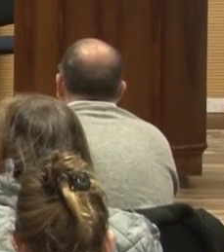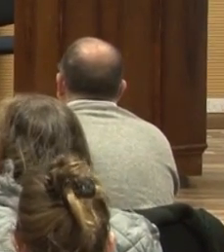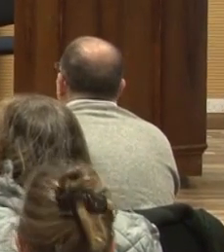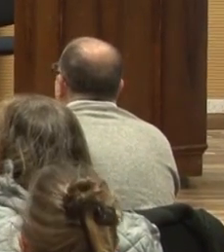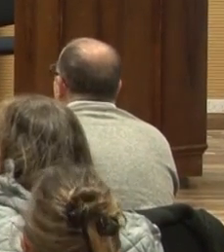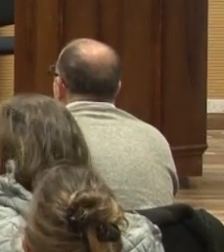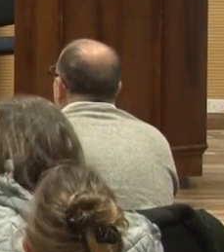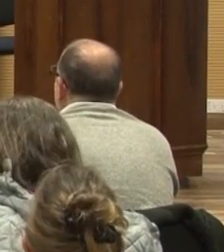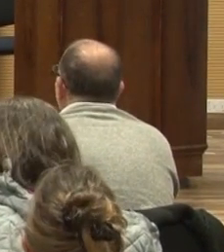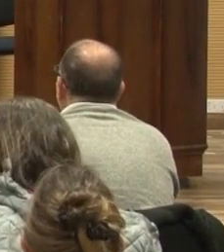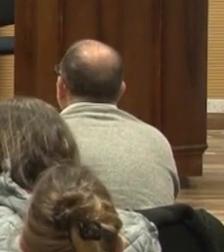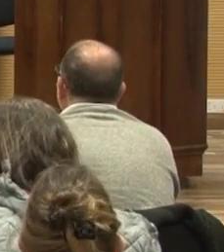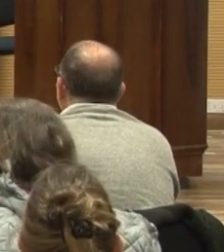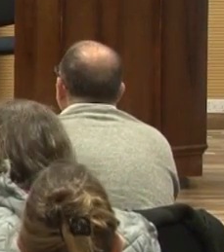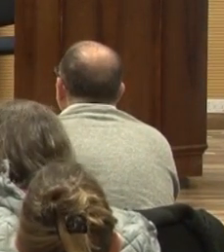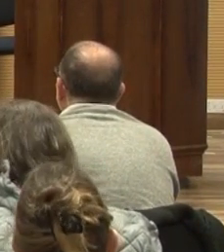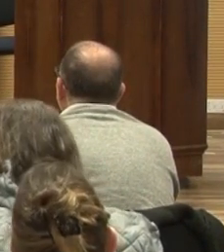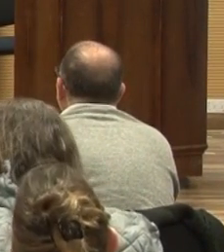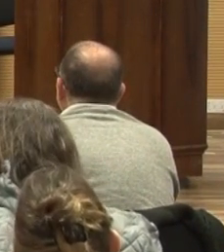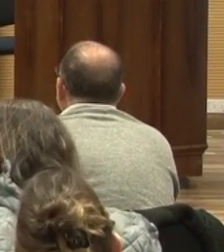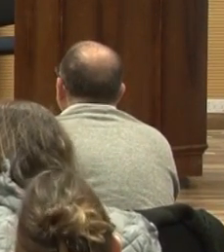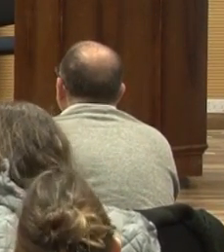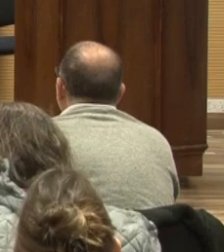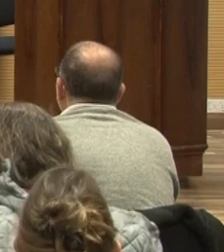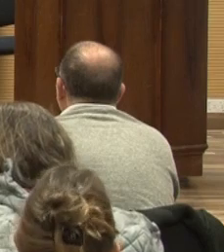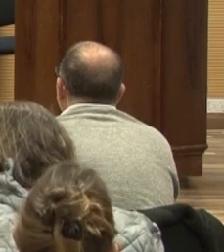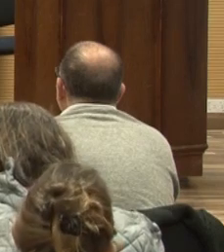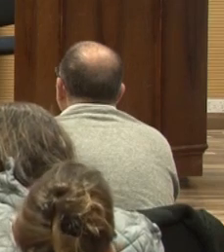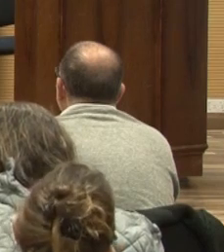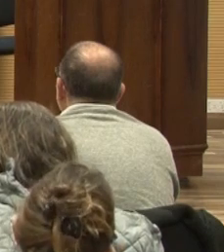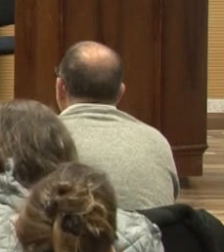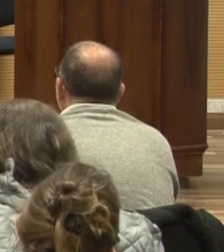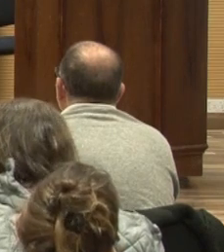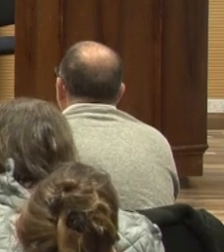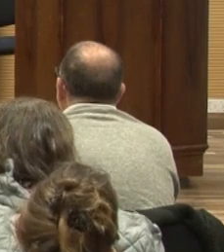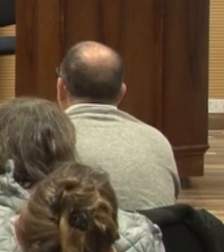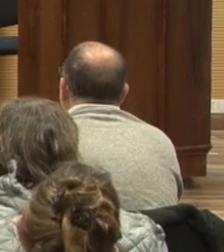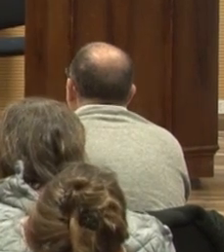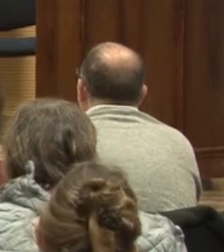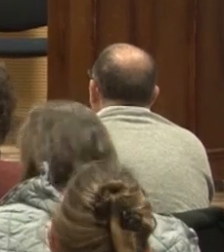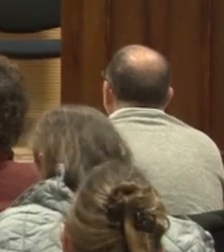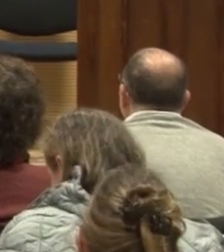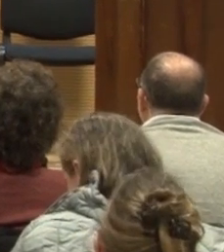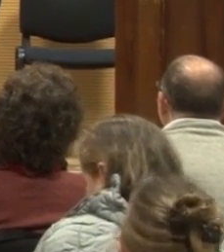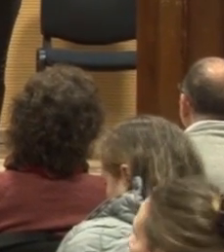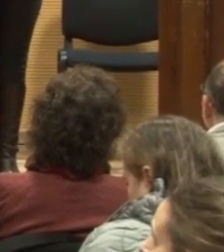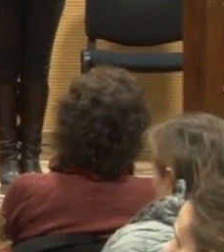este caso va a comenzar Andrés lagens